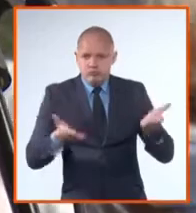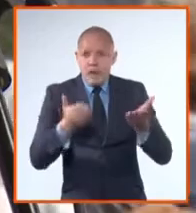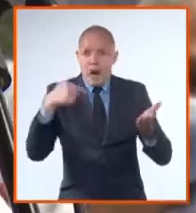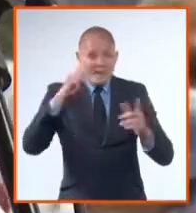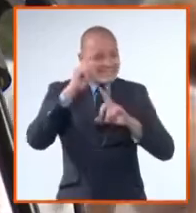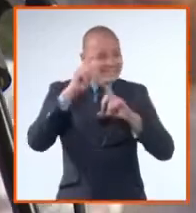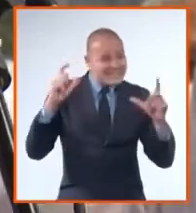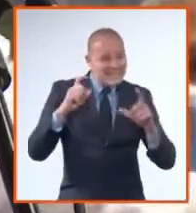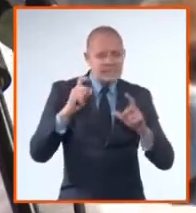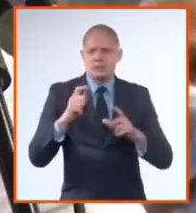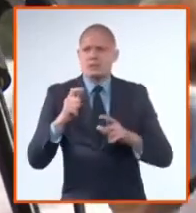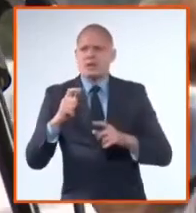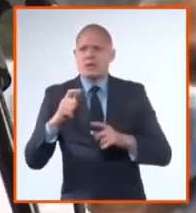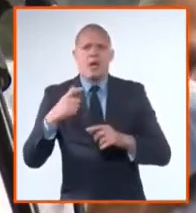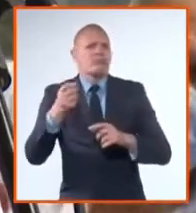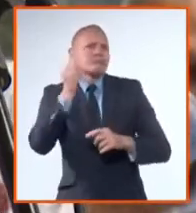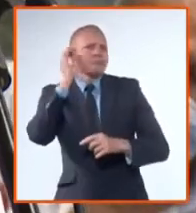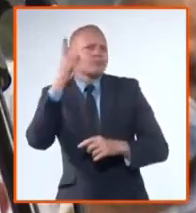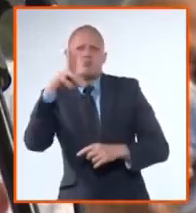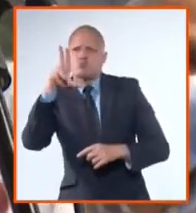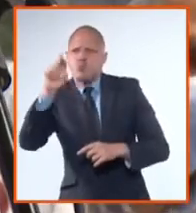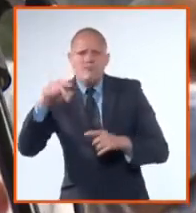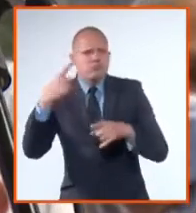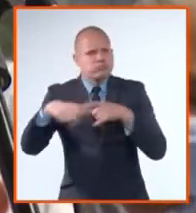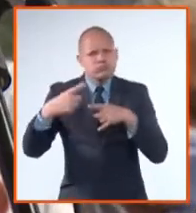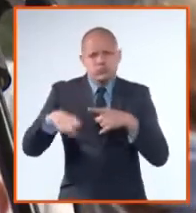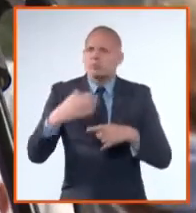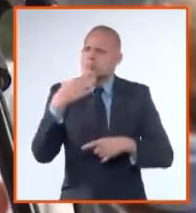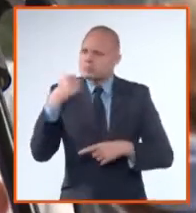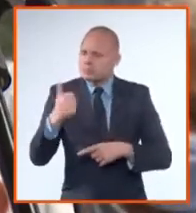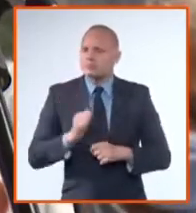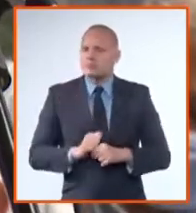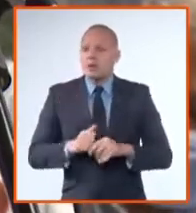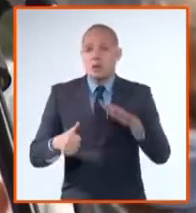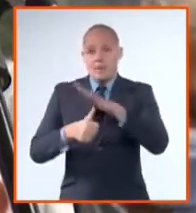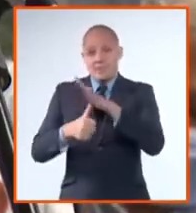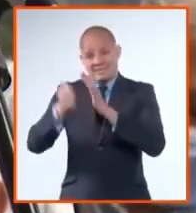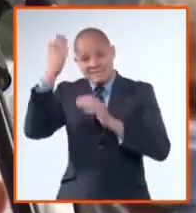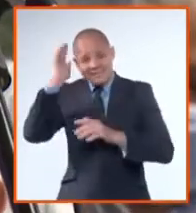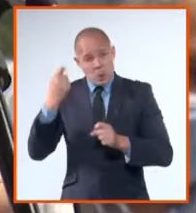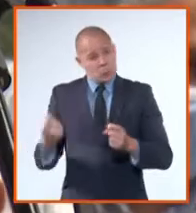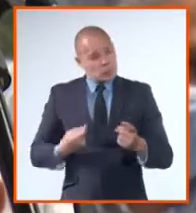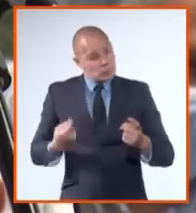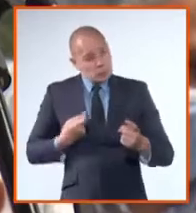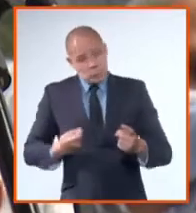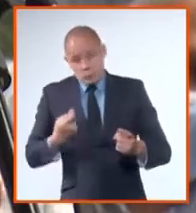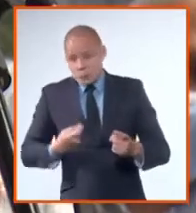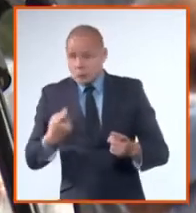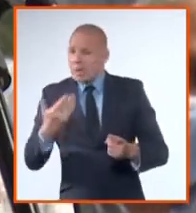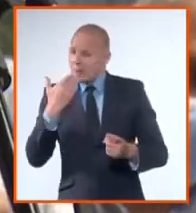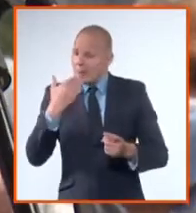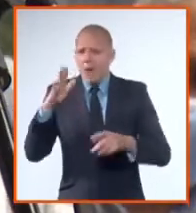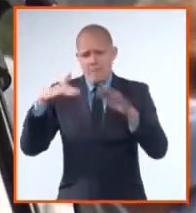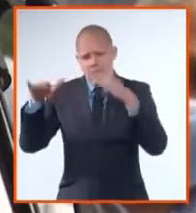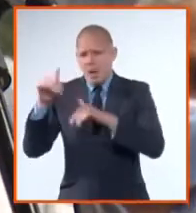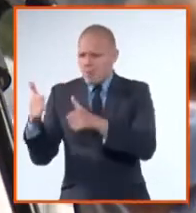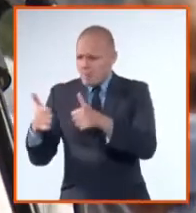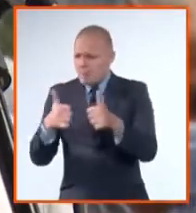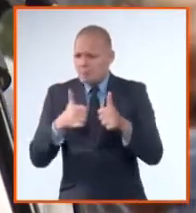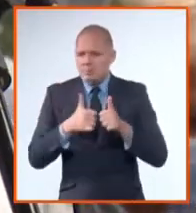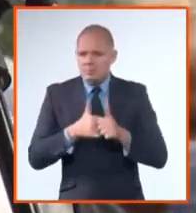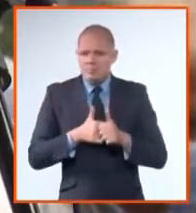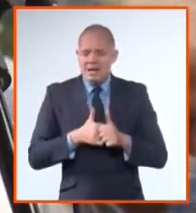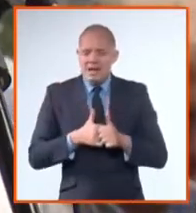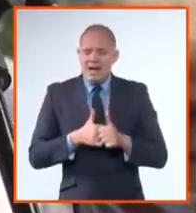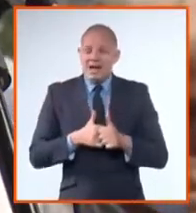innovación desde el ámbito central, desde los ministerios, con un trabajo muy importante que usted ha estado desarrollando, pero apreciamos que todavía no se